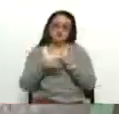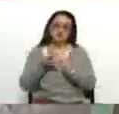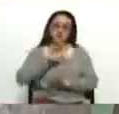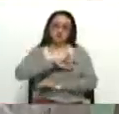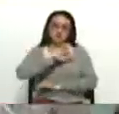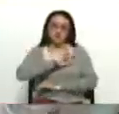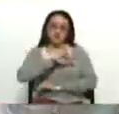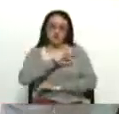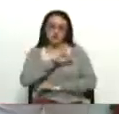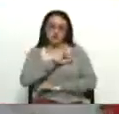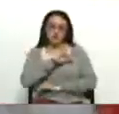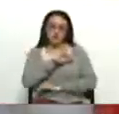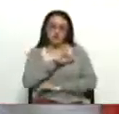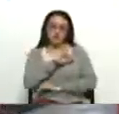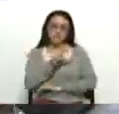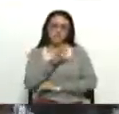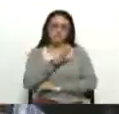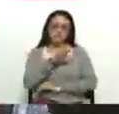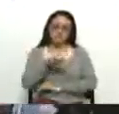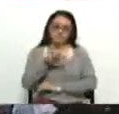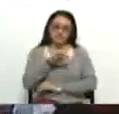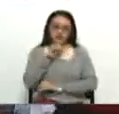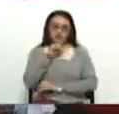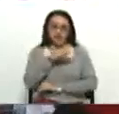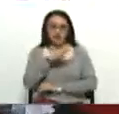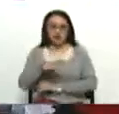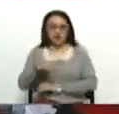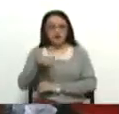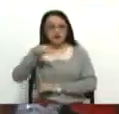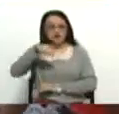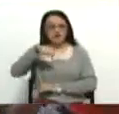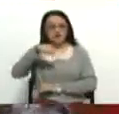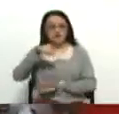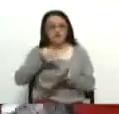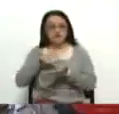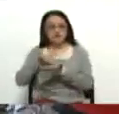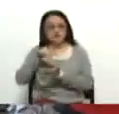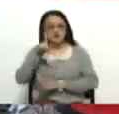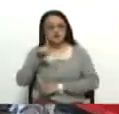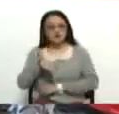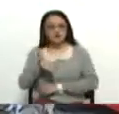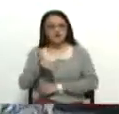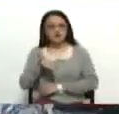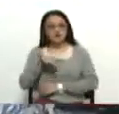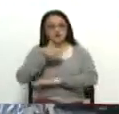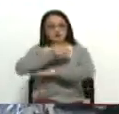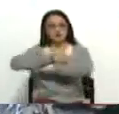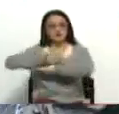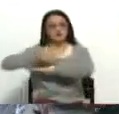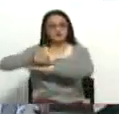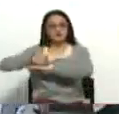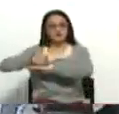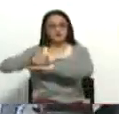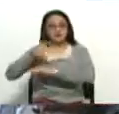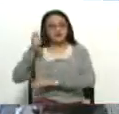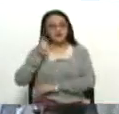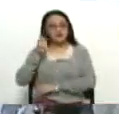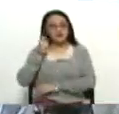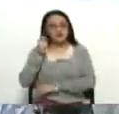sociales a través de nuestras raíces. Acá participan también entre las autoridades la